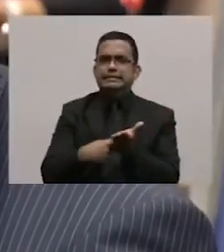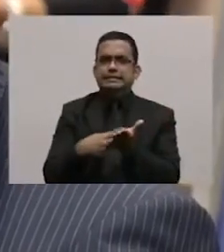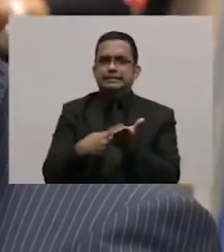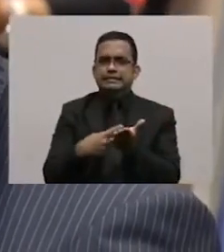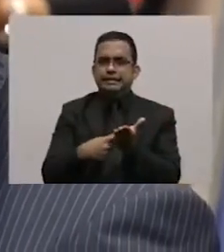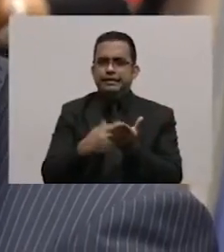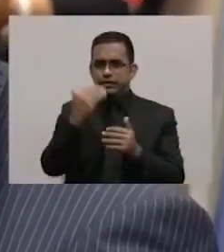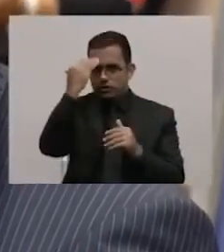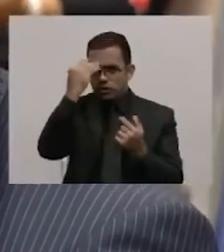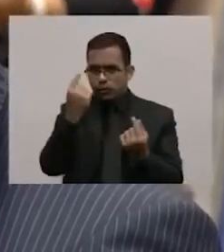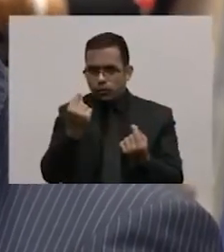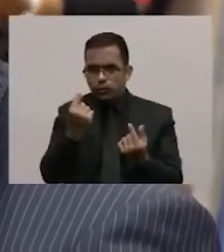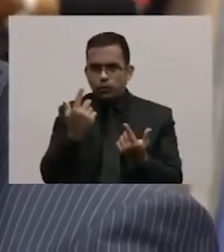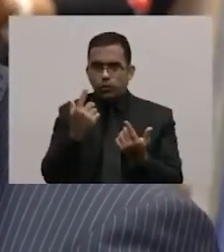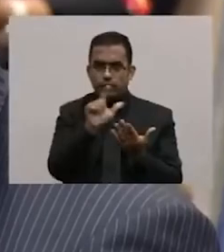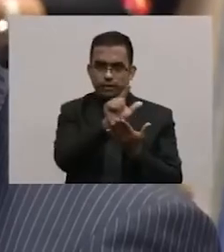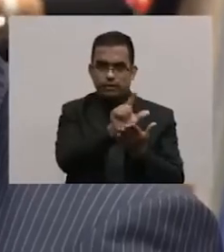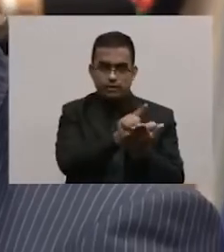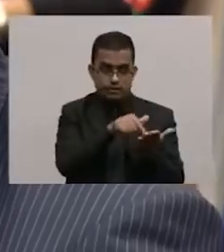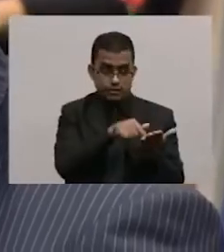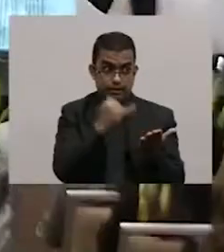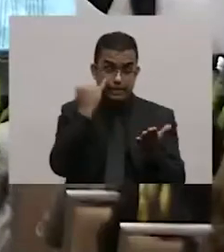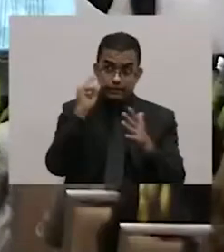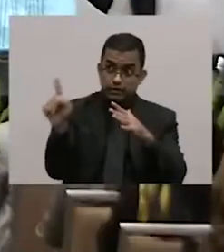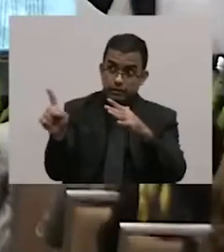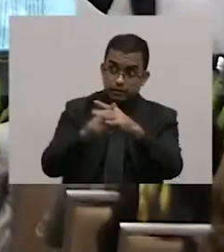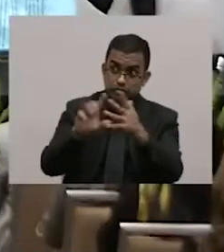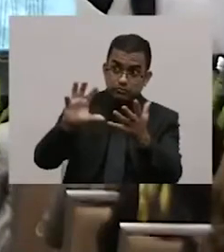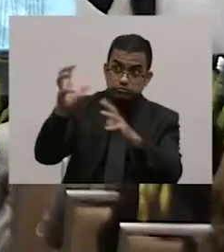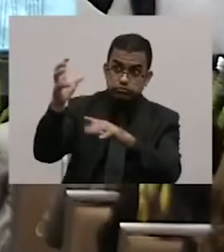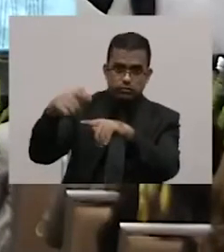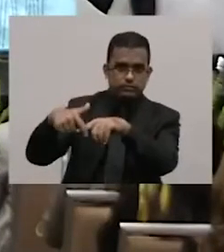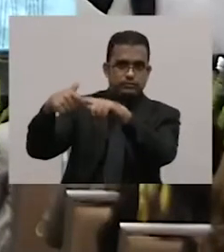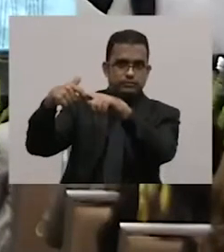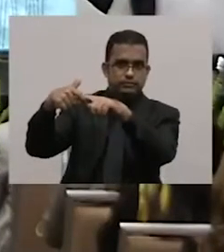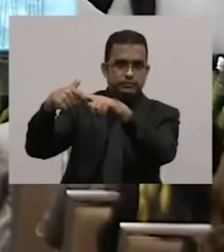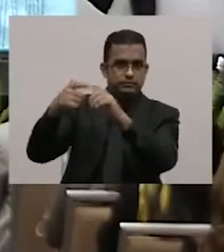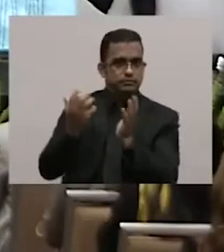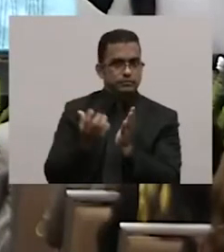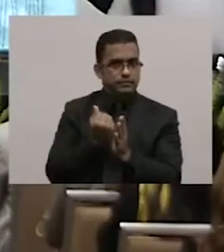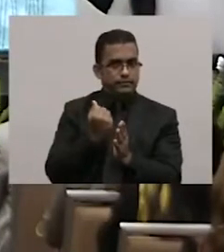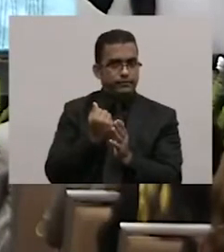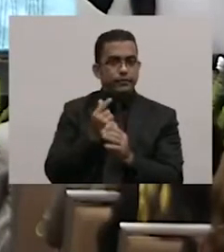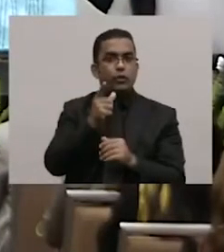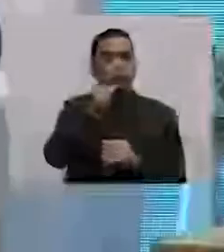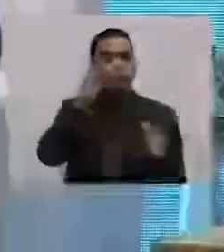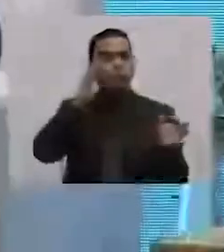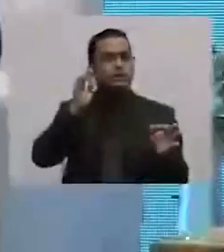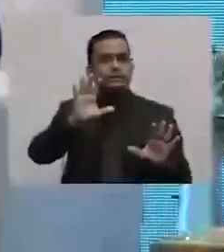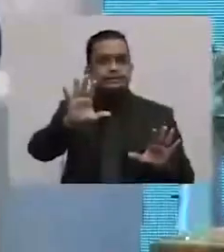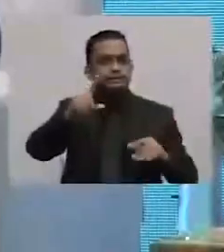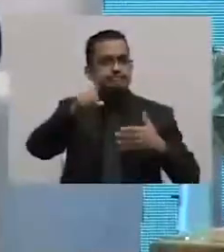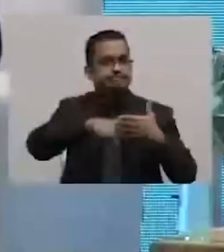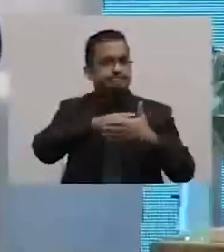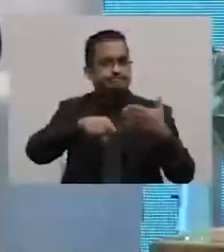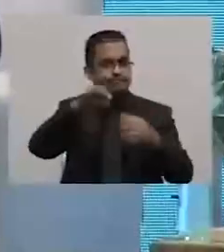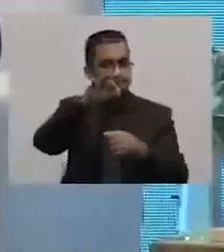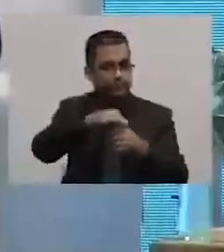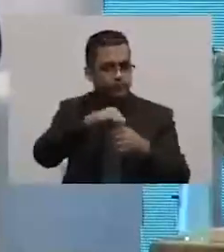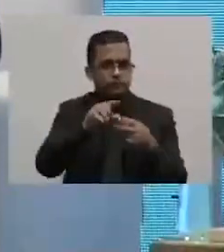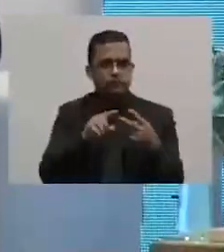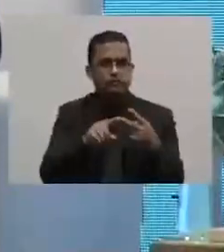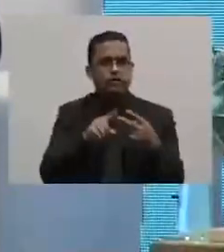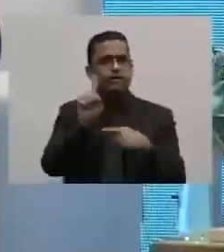tener salidas legales claras y con la autoridad plena de saber quién puede suspender unas elecciones, cómo sustituir